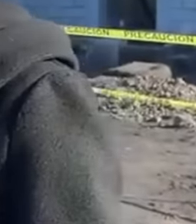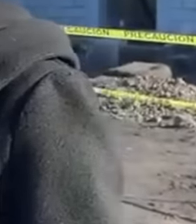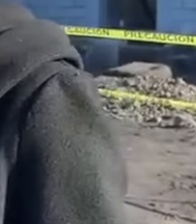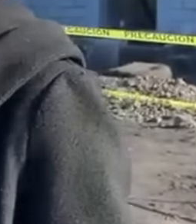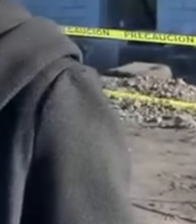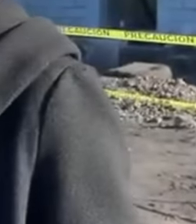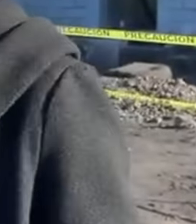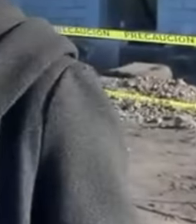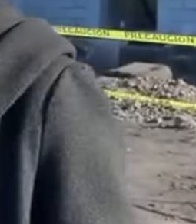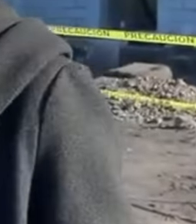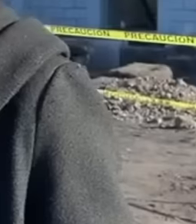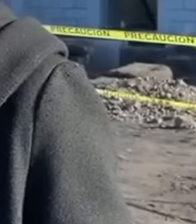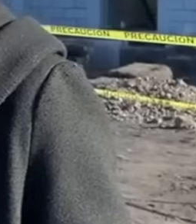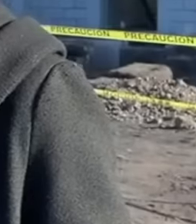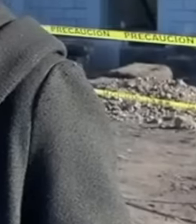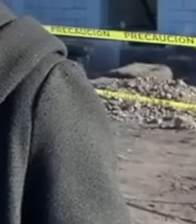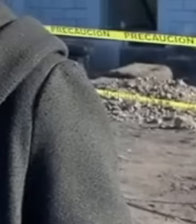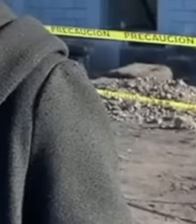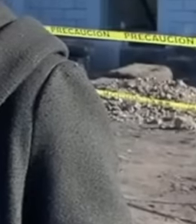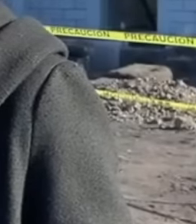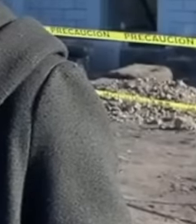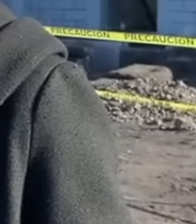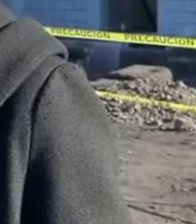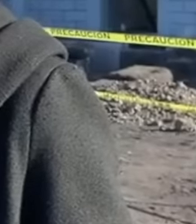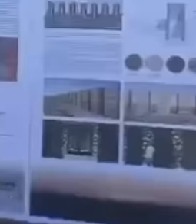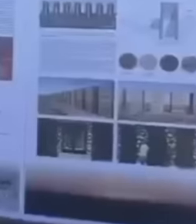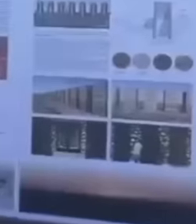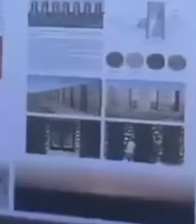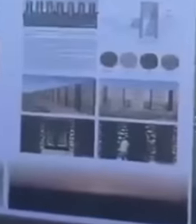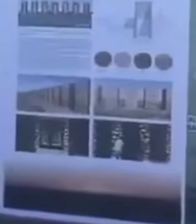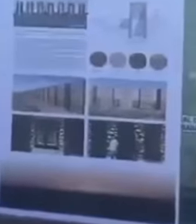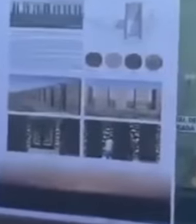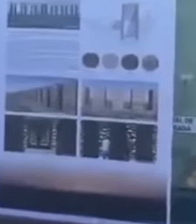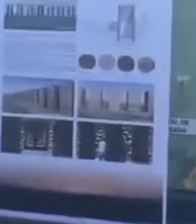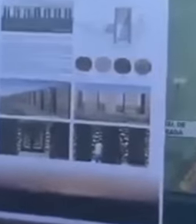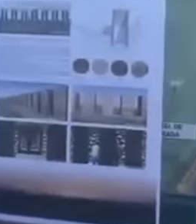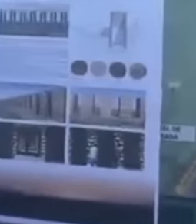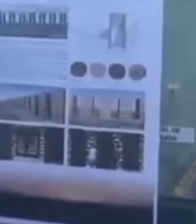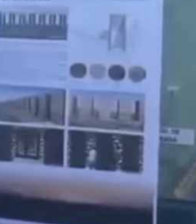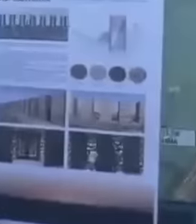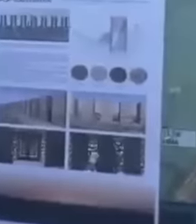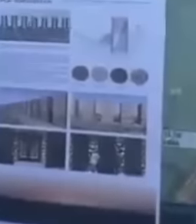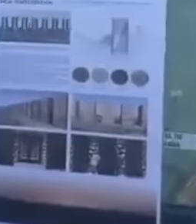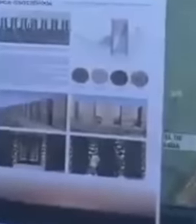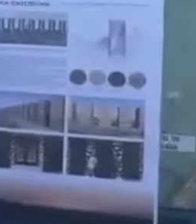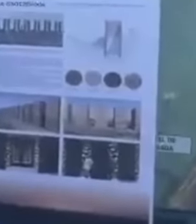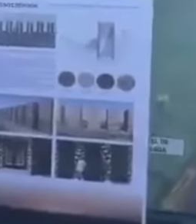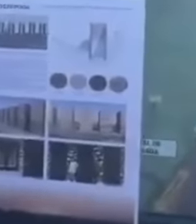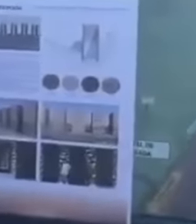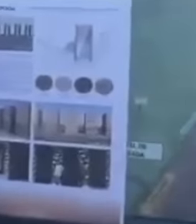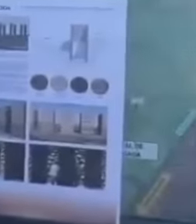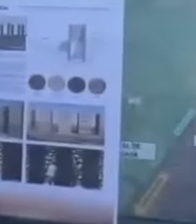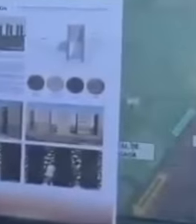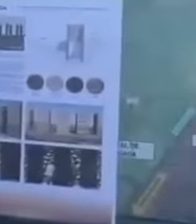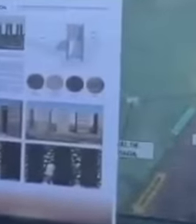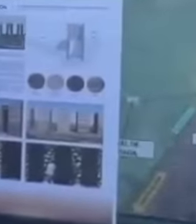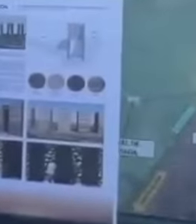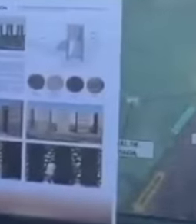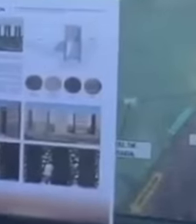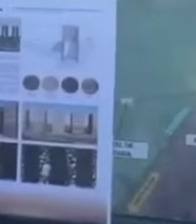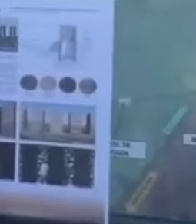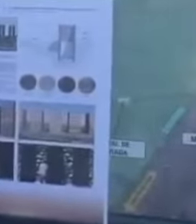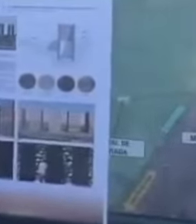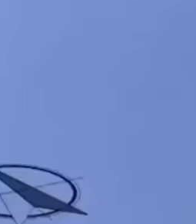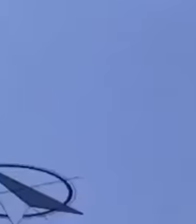hoy ya fue donado a la Comisión Federal de Electricidad por parte de Grupo México para poder llevar a cabo